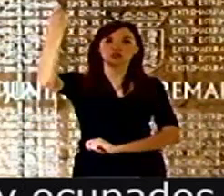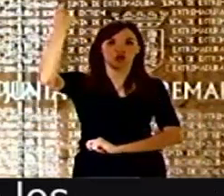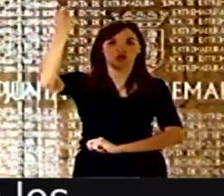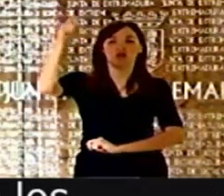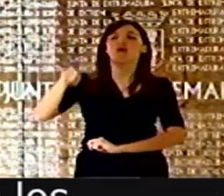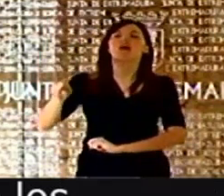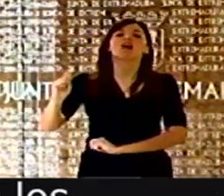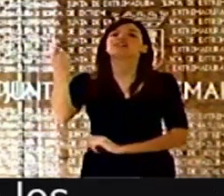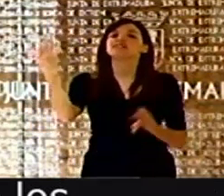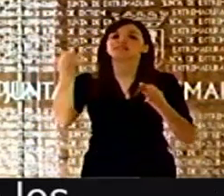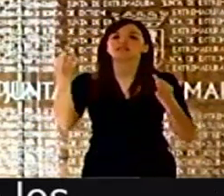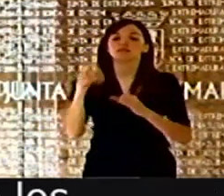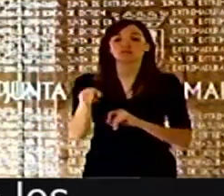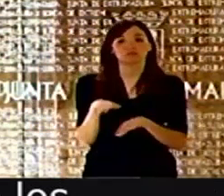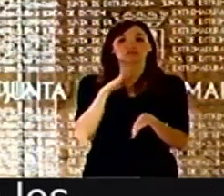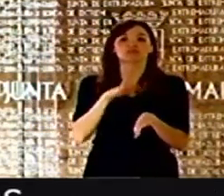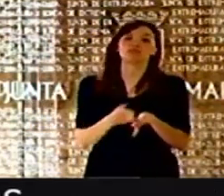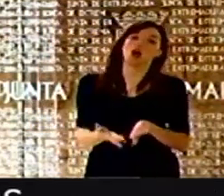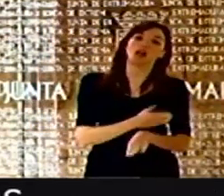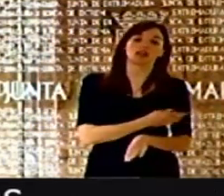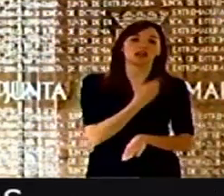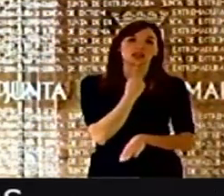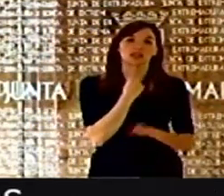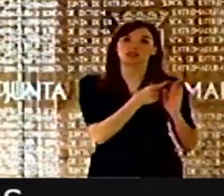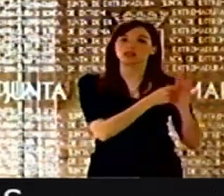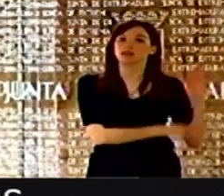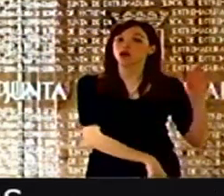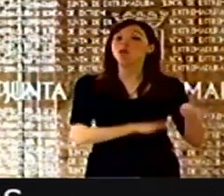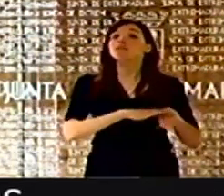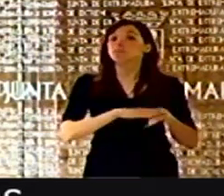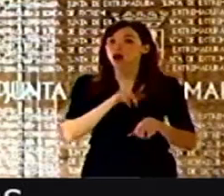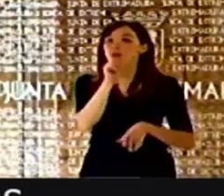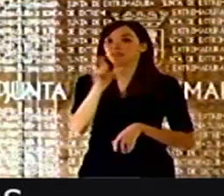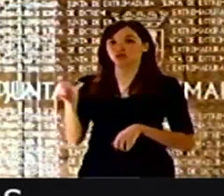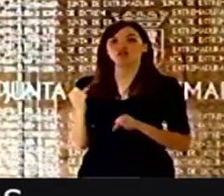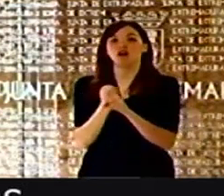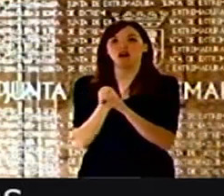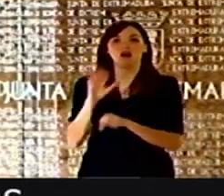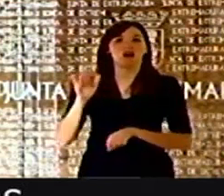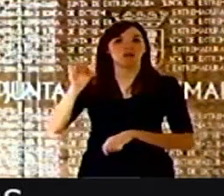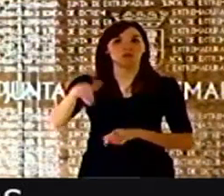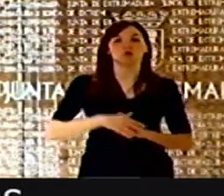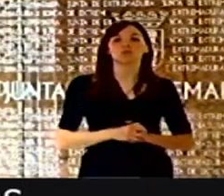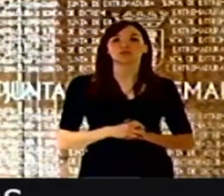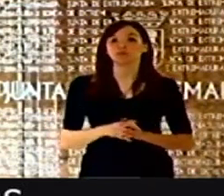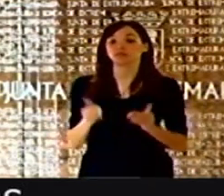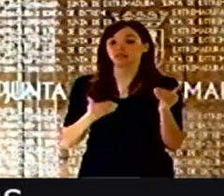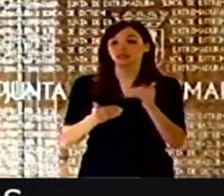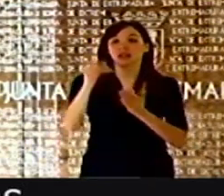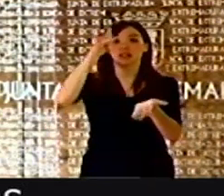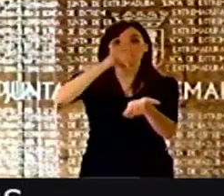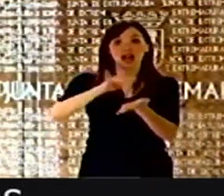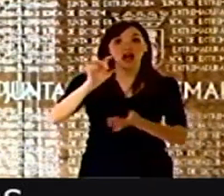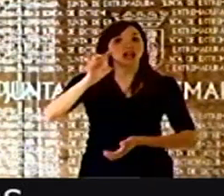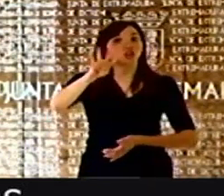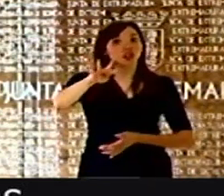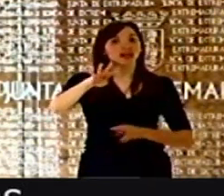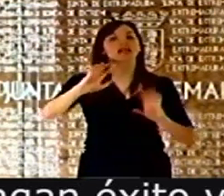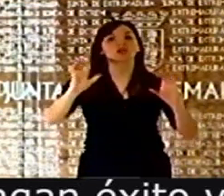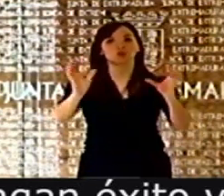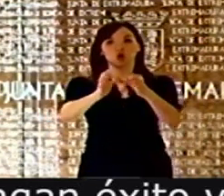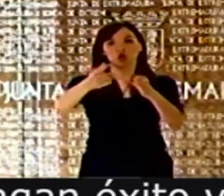que cumplir lo que se ha acordado también para los trabajadores del campo. Hay una nueva reunión el próximo día 14, y en estos casos